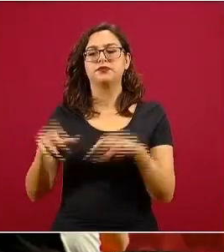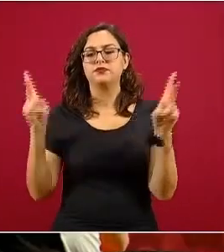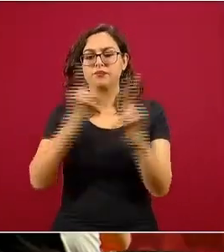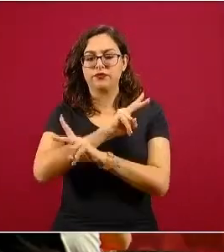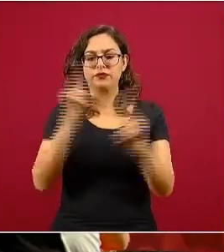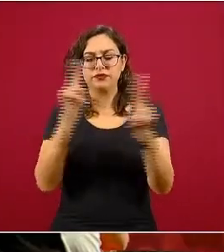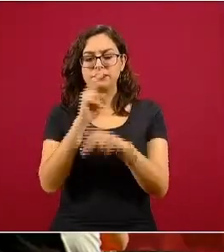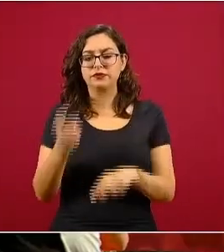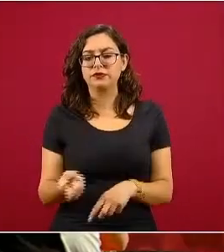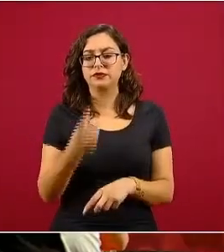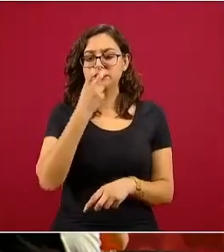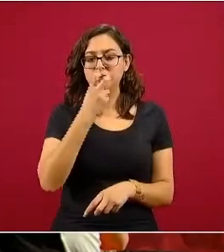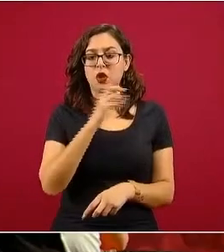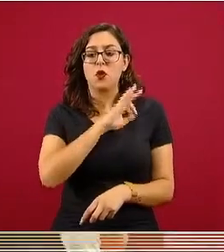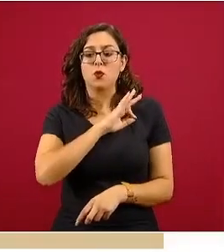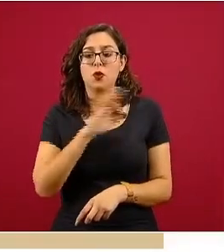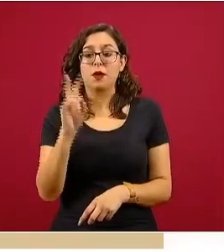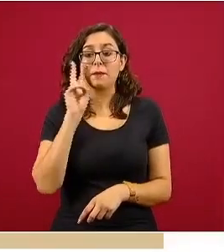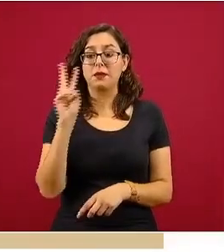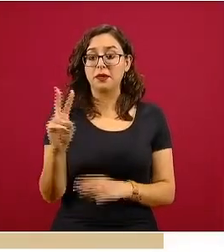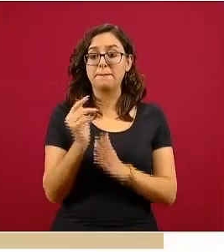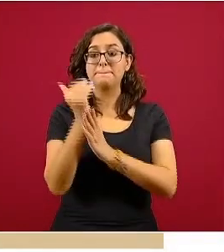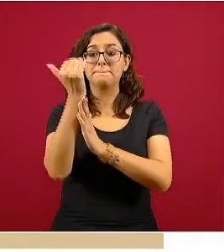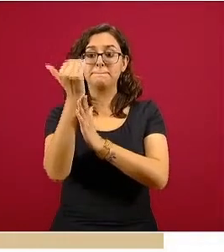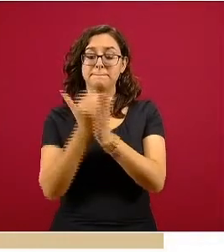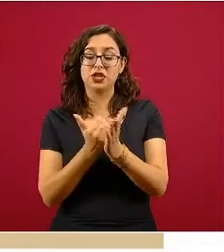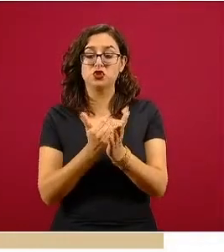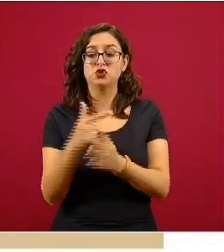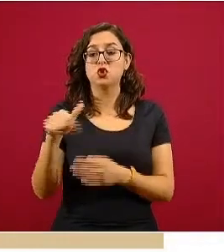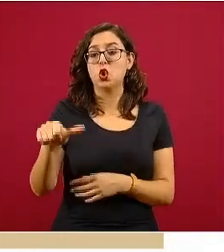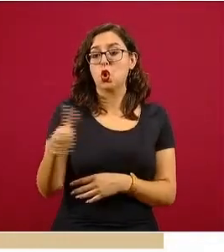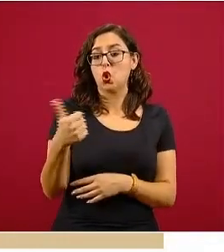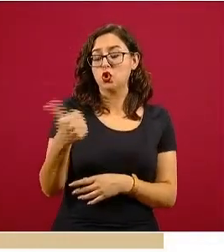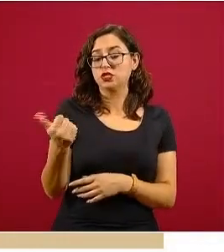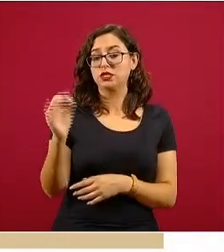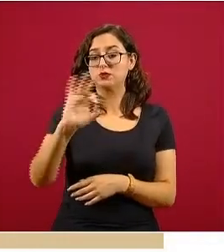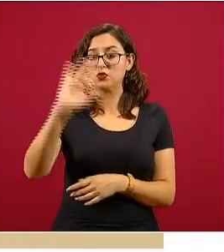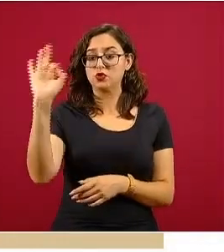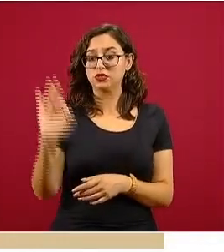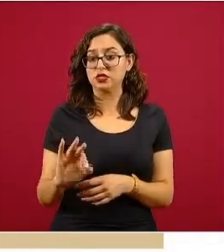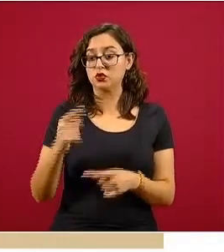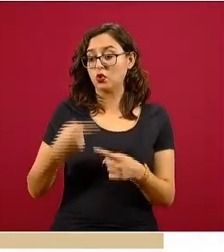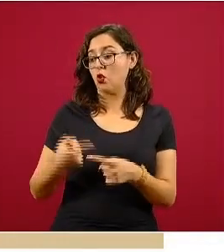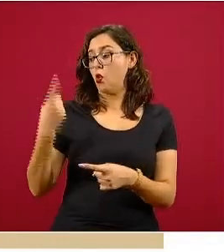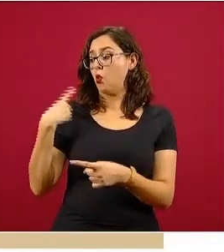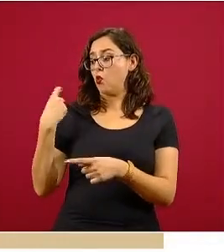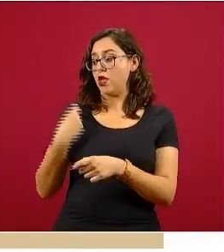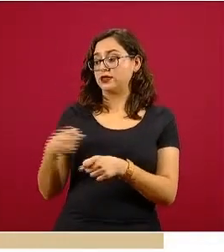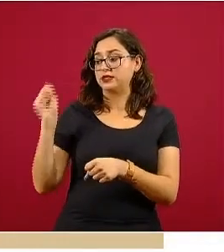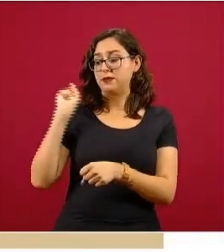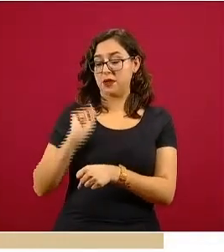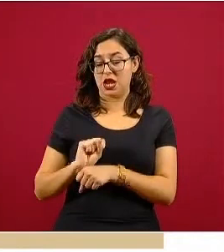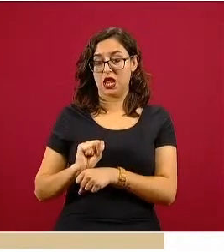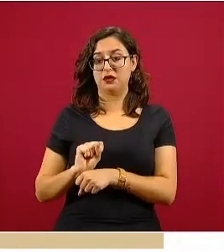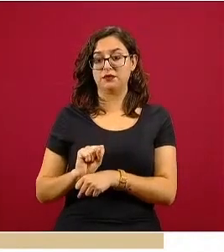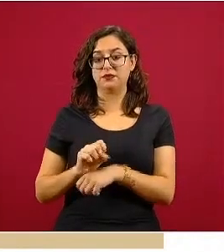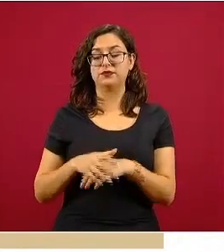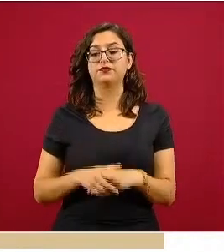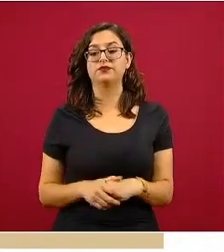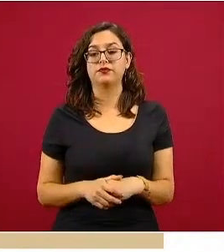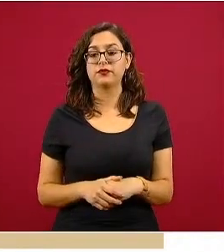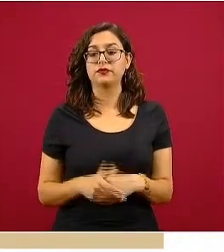que eso fue una disminución de 11 puntos porcentuales en relación a cómo estaban hace una semana. En el caso de